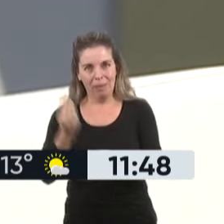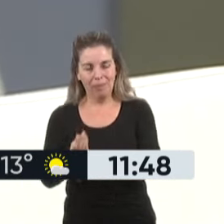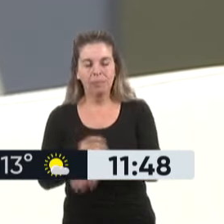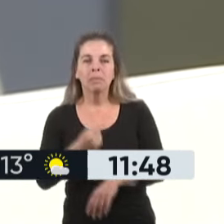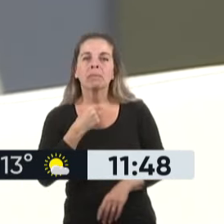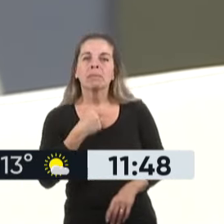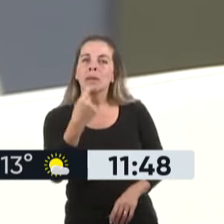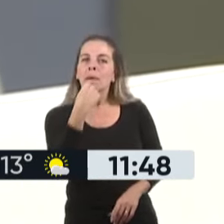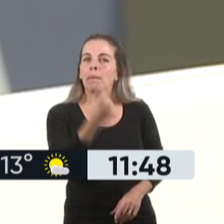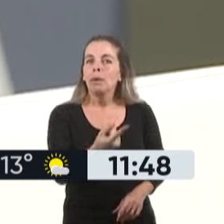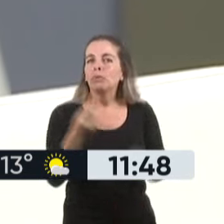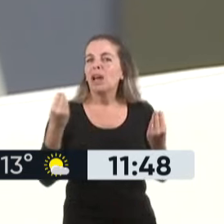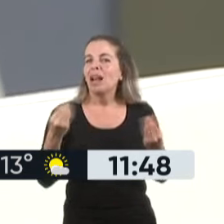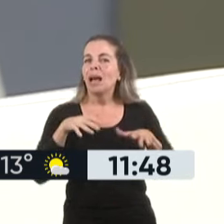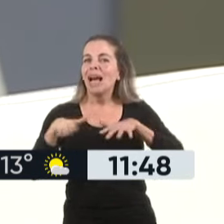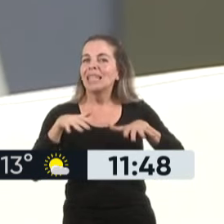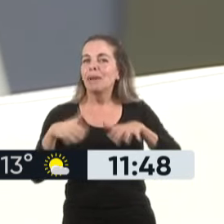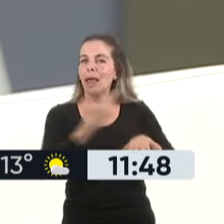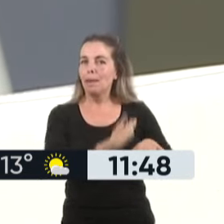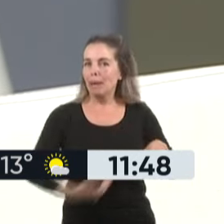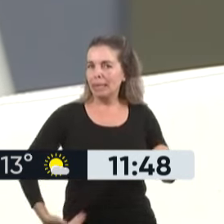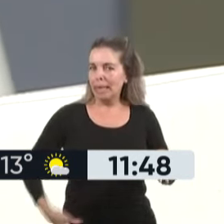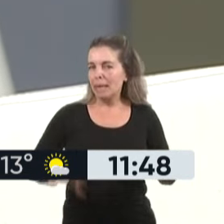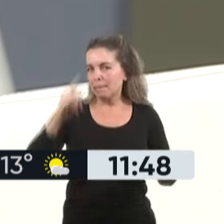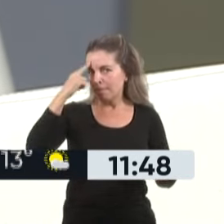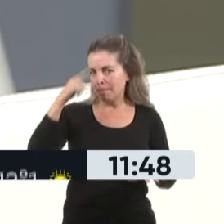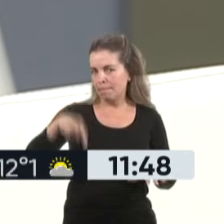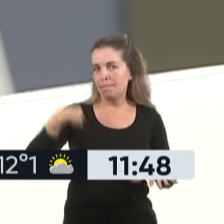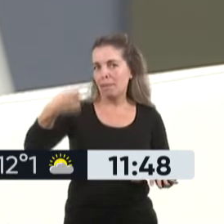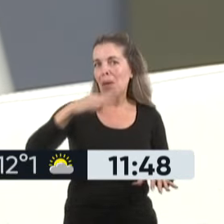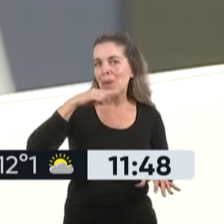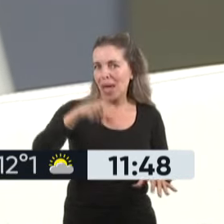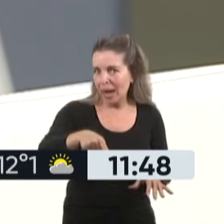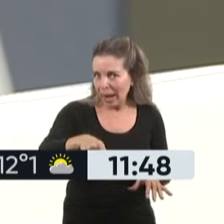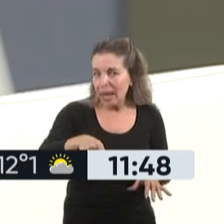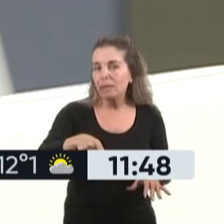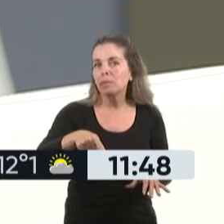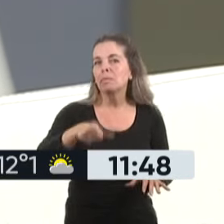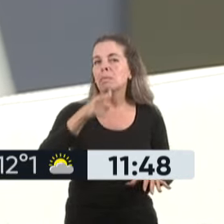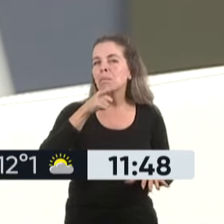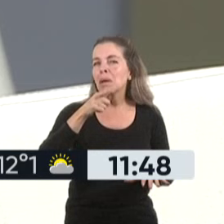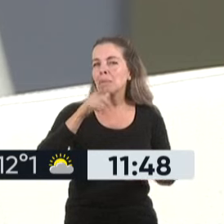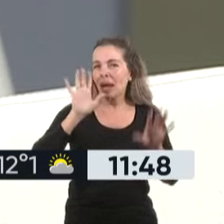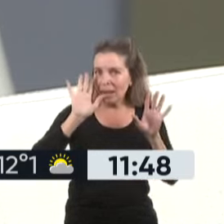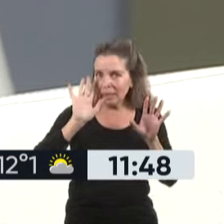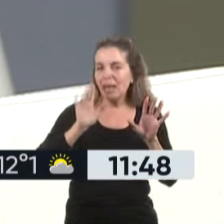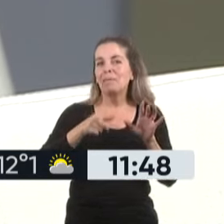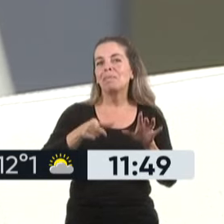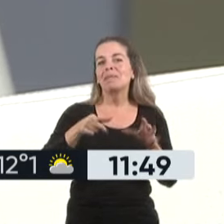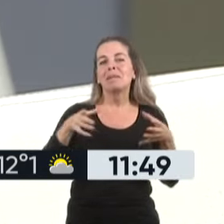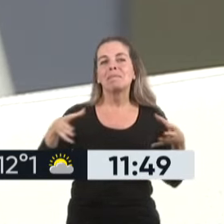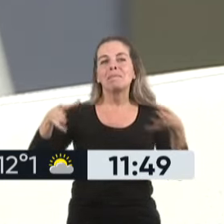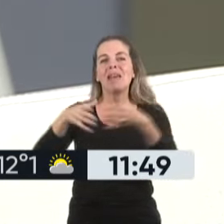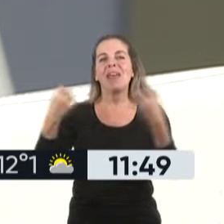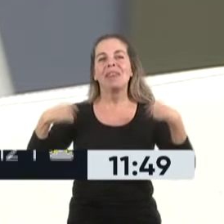por la agenda del presidente. Tengo entendido que el viernes va a ir a despedir a la delegación argentina que va a ir a los Juegos